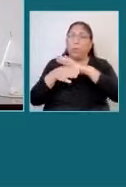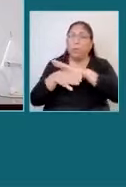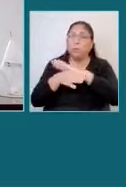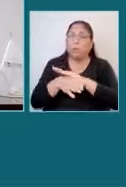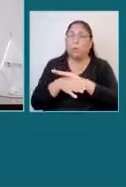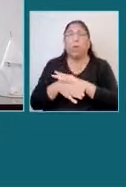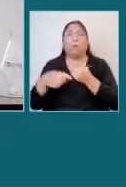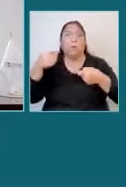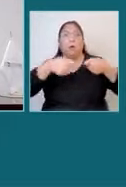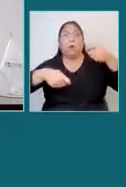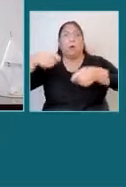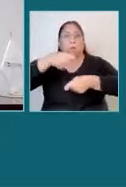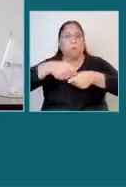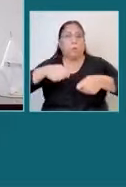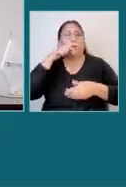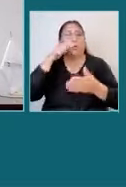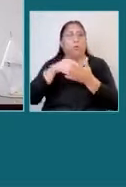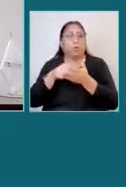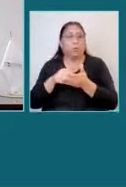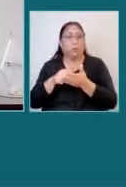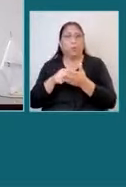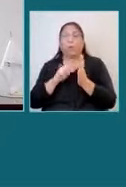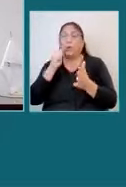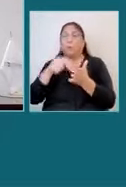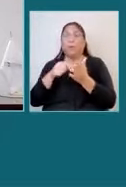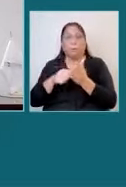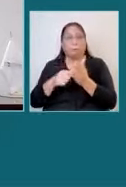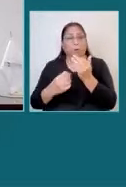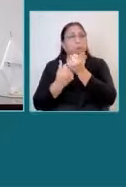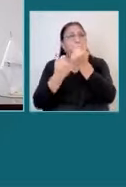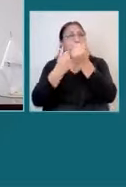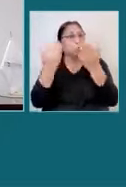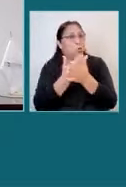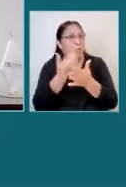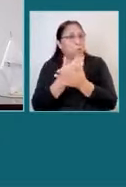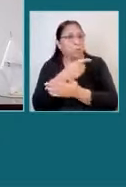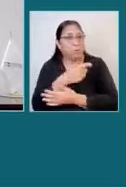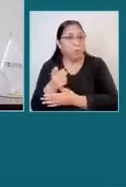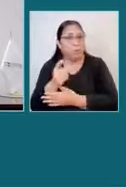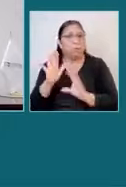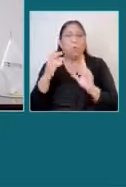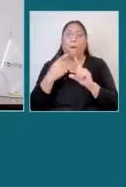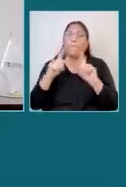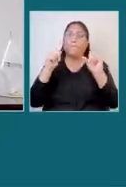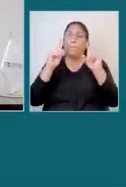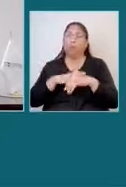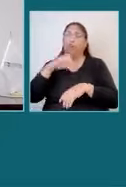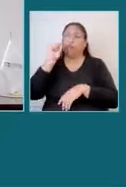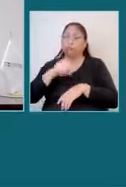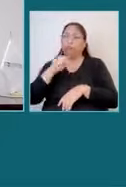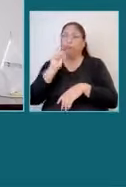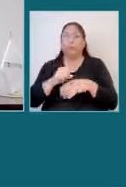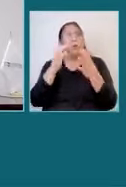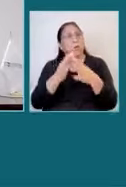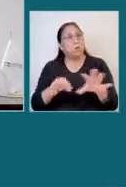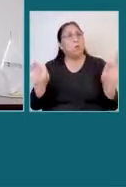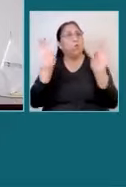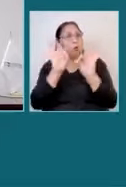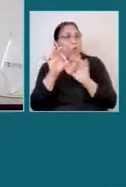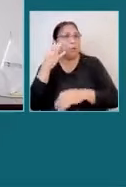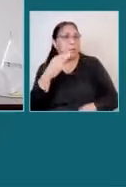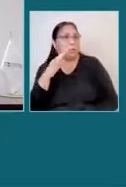inversión de parte del Fondo de Capital para Emprendimientos Innovadores, ¿no? Sin embargo, sí es importante y siempre se los